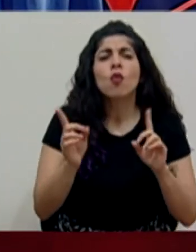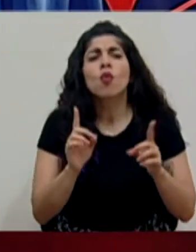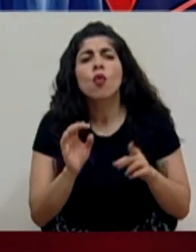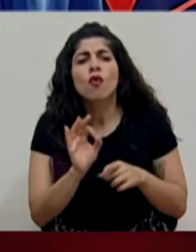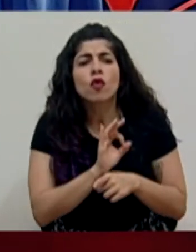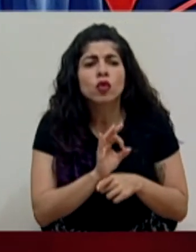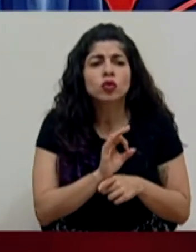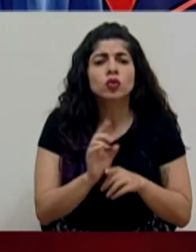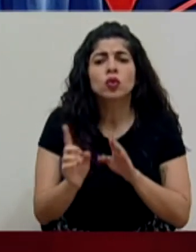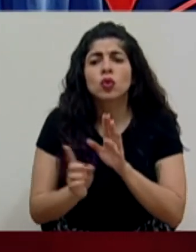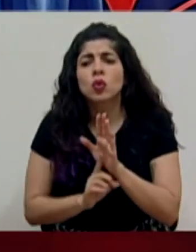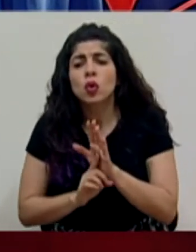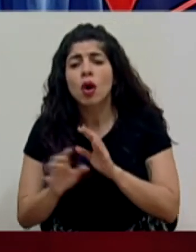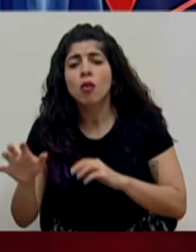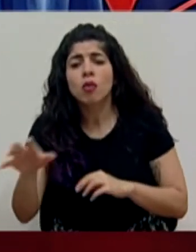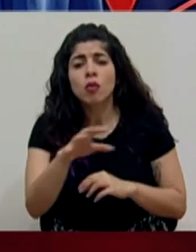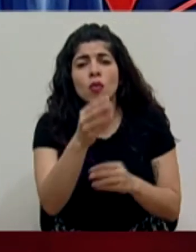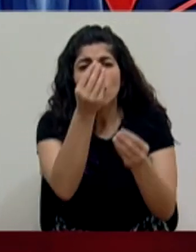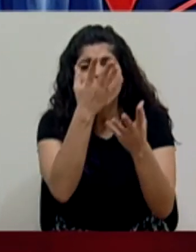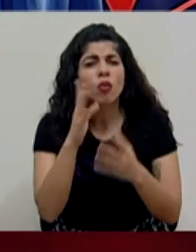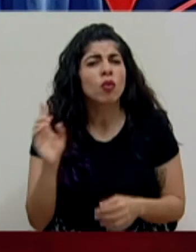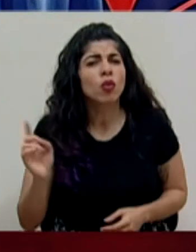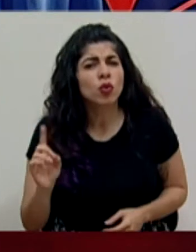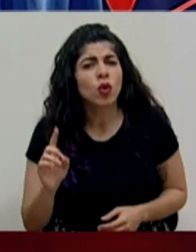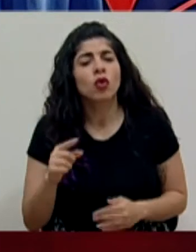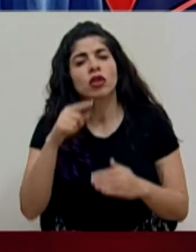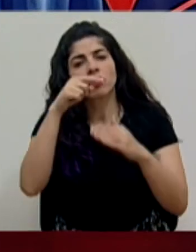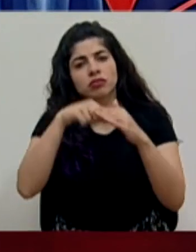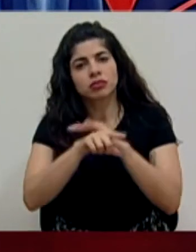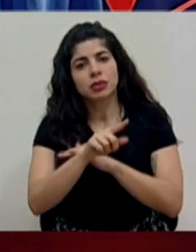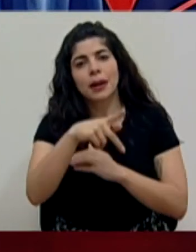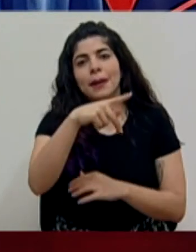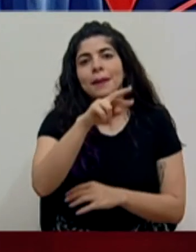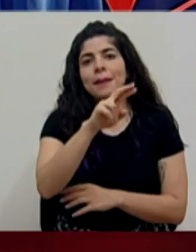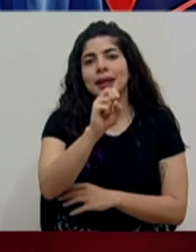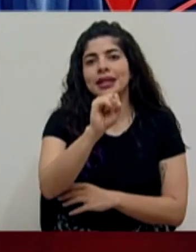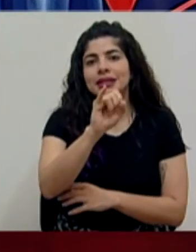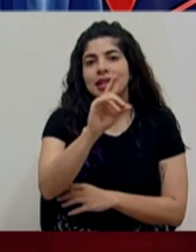y alertas en los distintos cantones, puede visitar el sitio